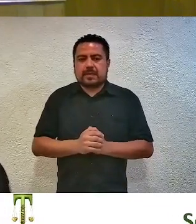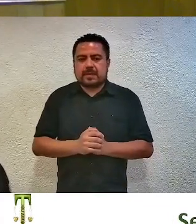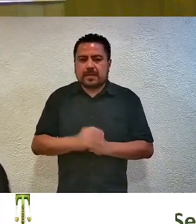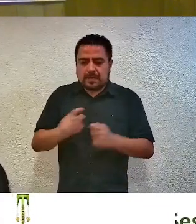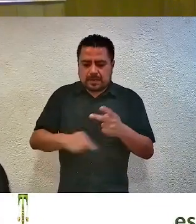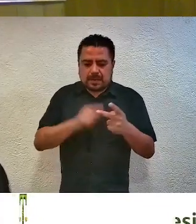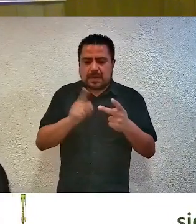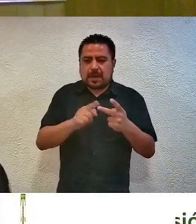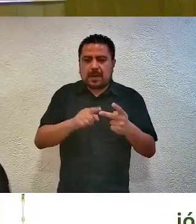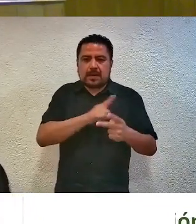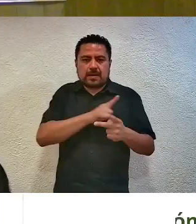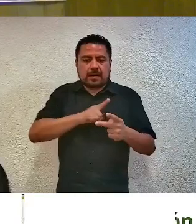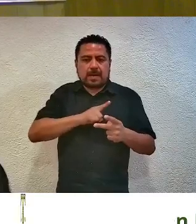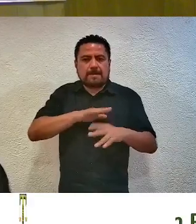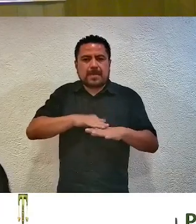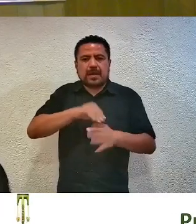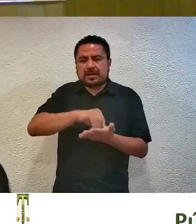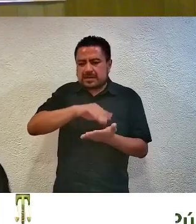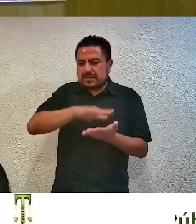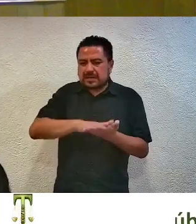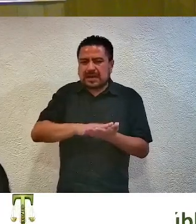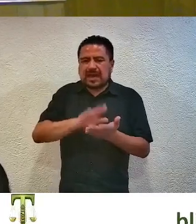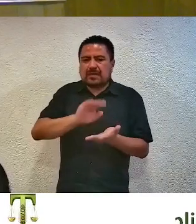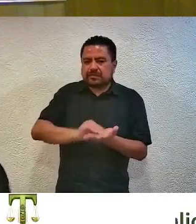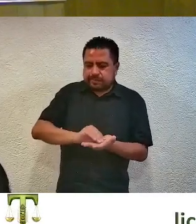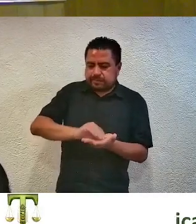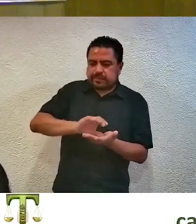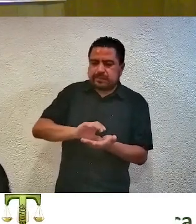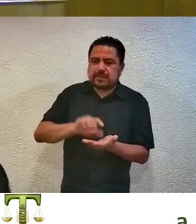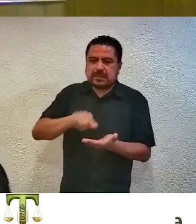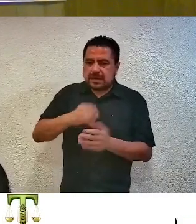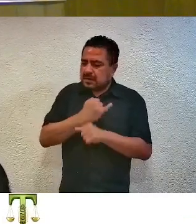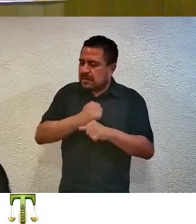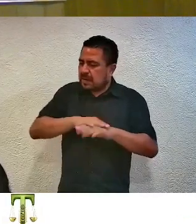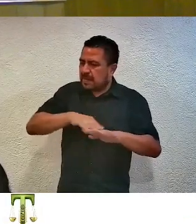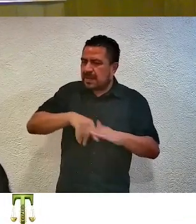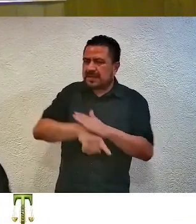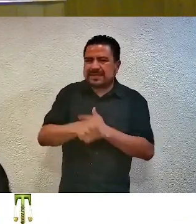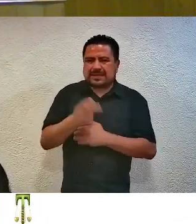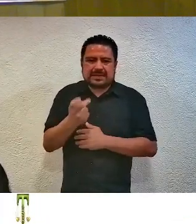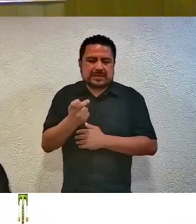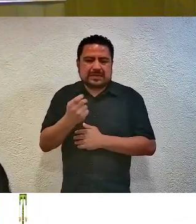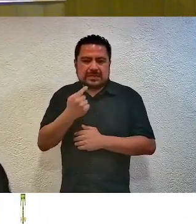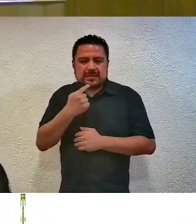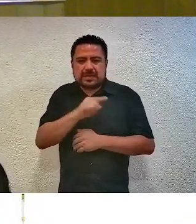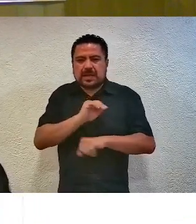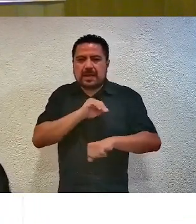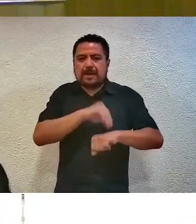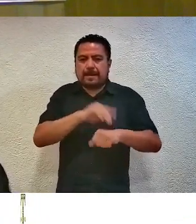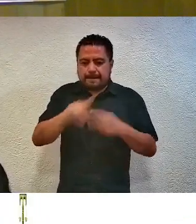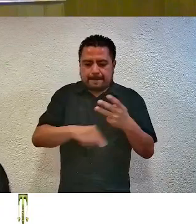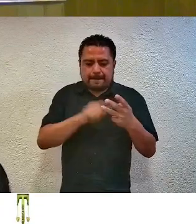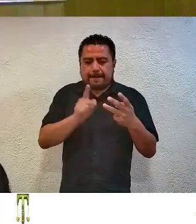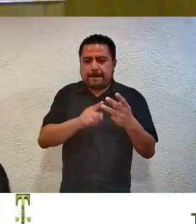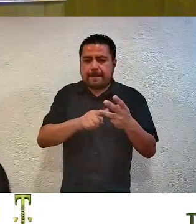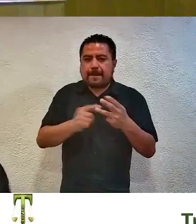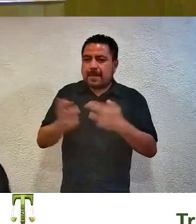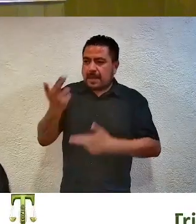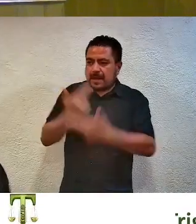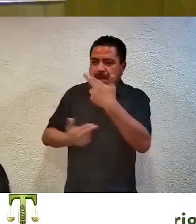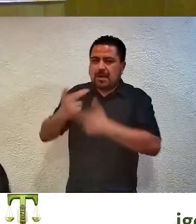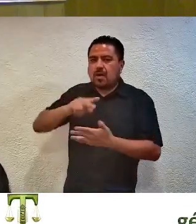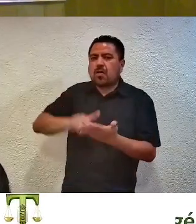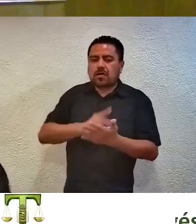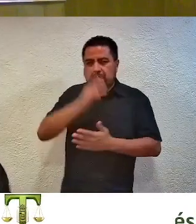Segundo, se declaran parcialmente fundados los asuntos acumulados con base en el estudio de fondo de esta ejecutoria. Tercero, se revoca parcialmente el